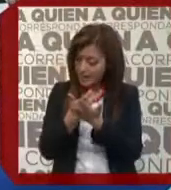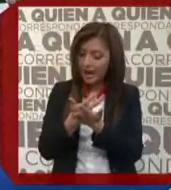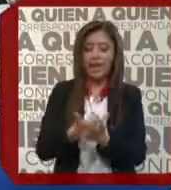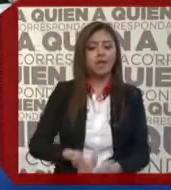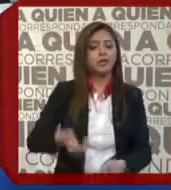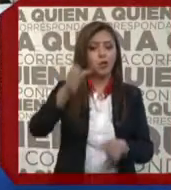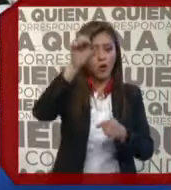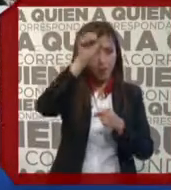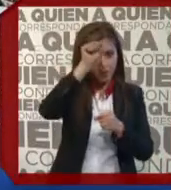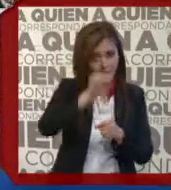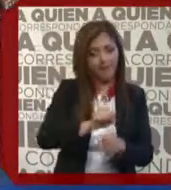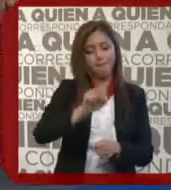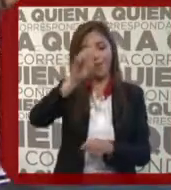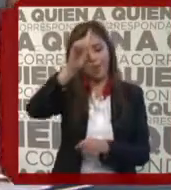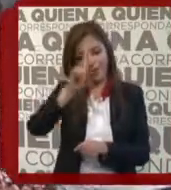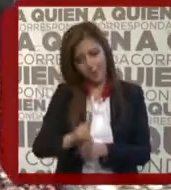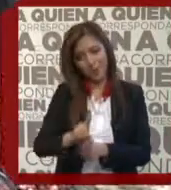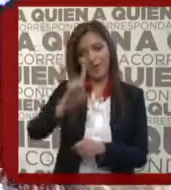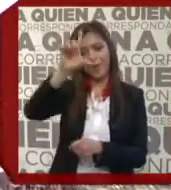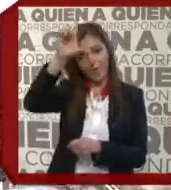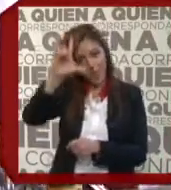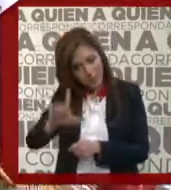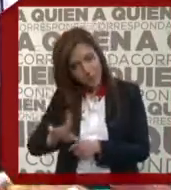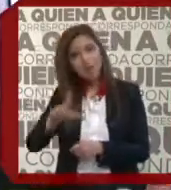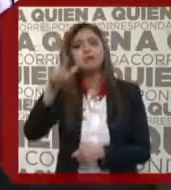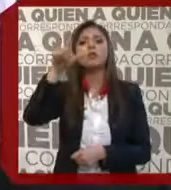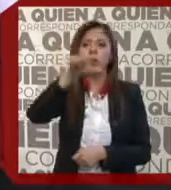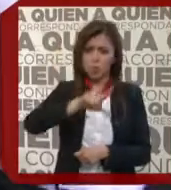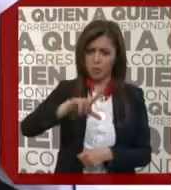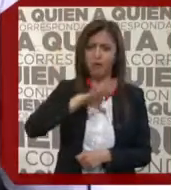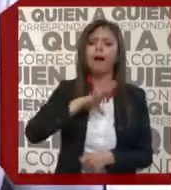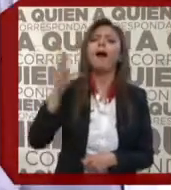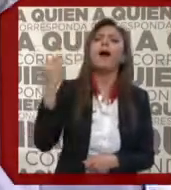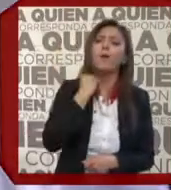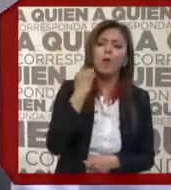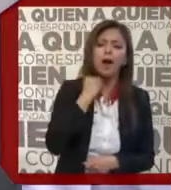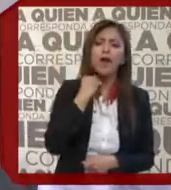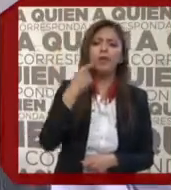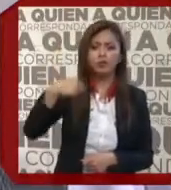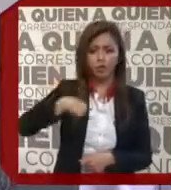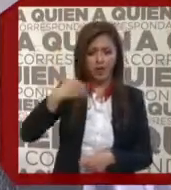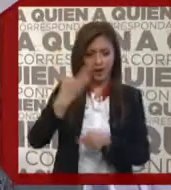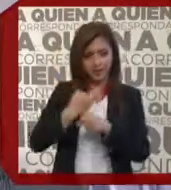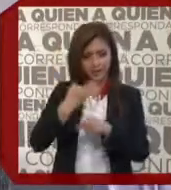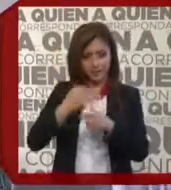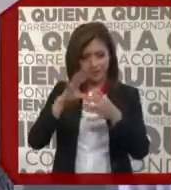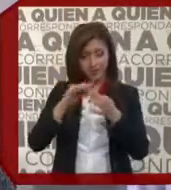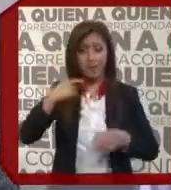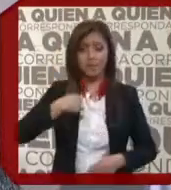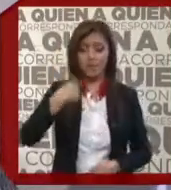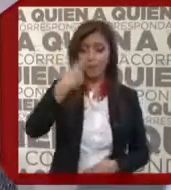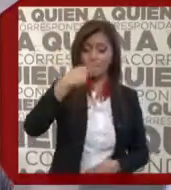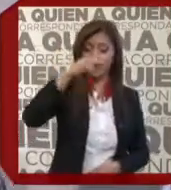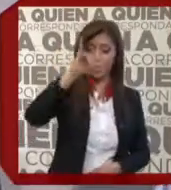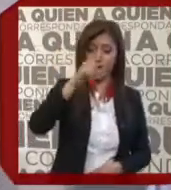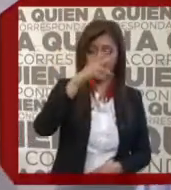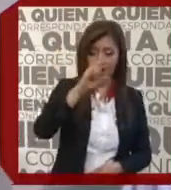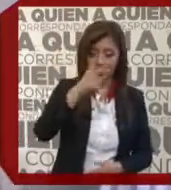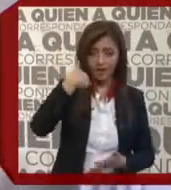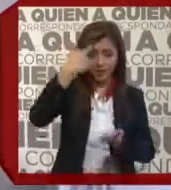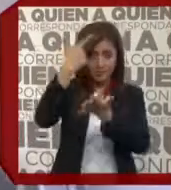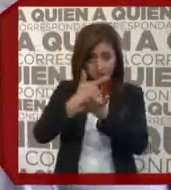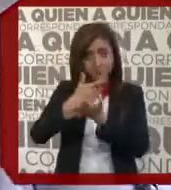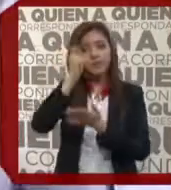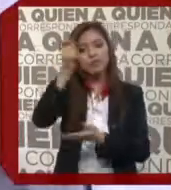próximo lunes si hay abogados, estarán aquí los abogados. Déjeme, yo atiendo aquí la situación mientras en el estudio. Soy Jorge Garralda y a nombre de todo el equipo, mi gracias a la